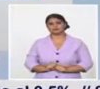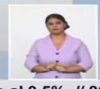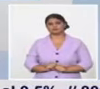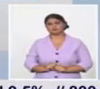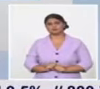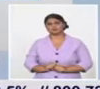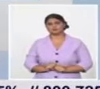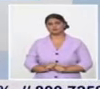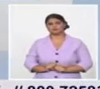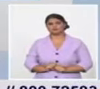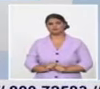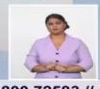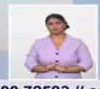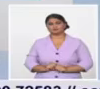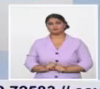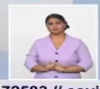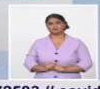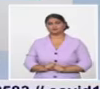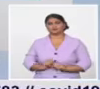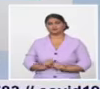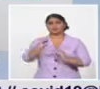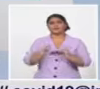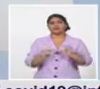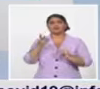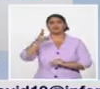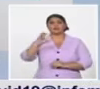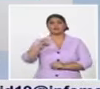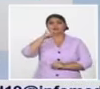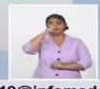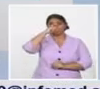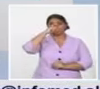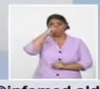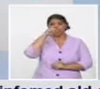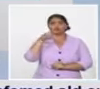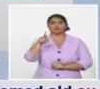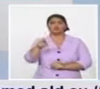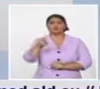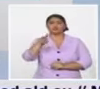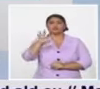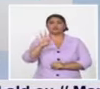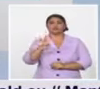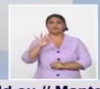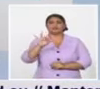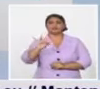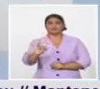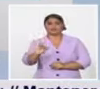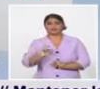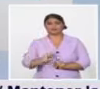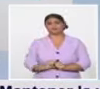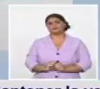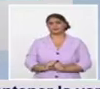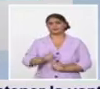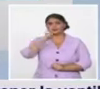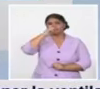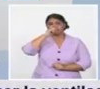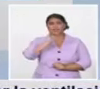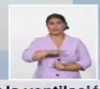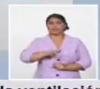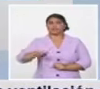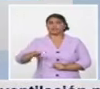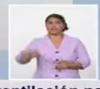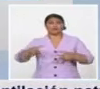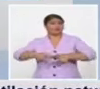187, el 17,5% de todos los diagnosticados en Cuba, sigue siendo una cifra muy